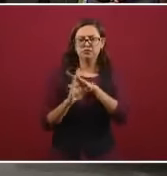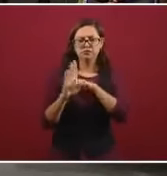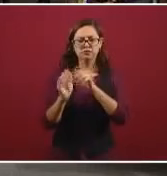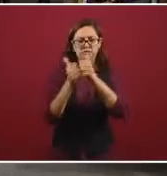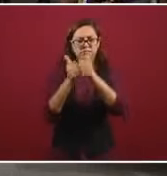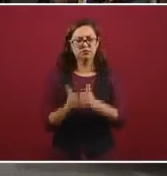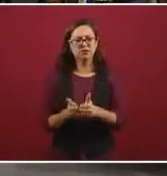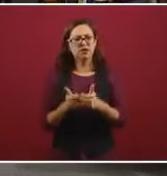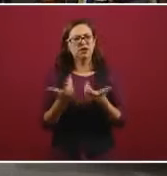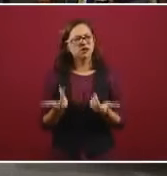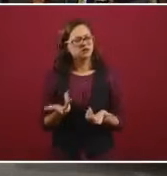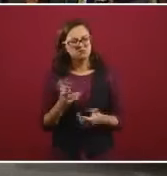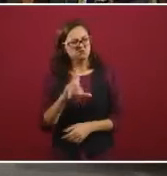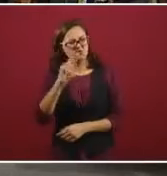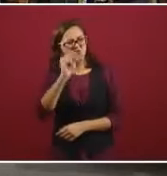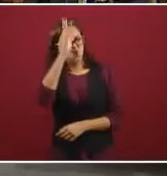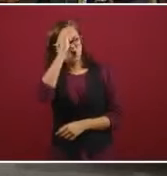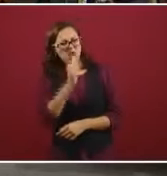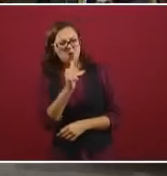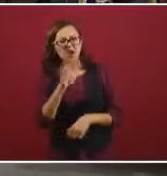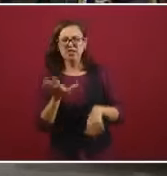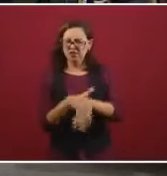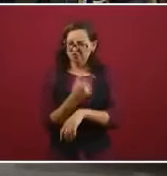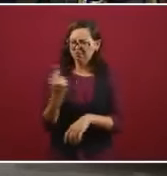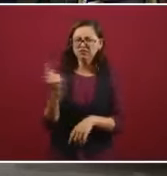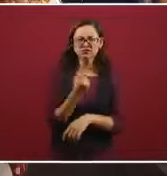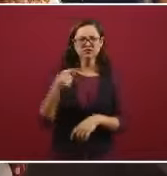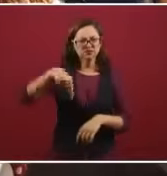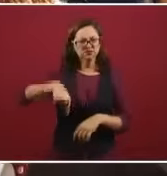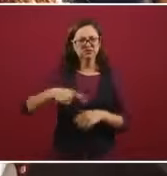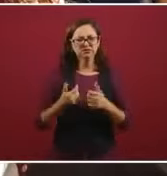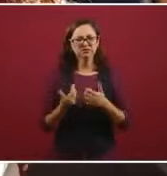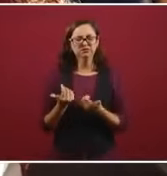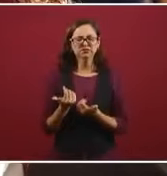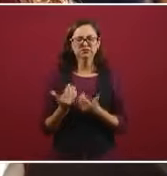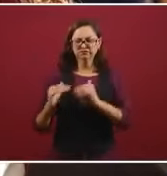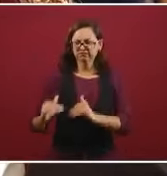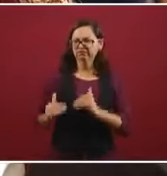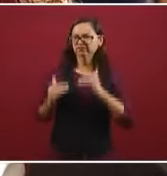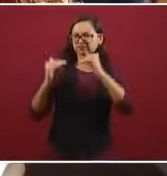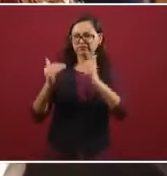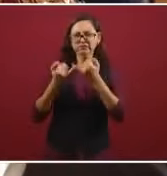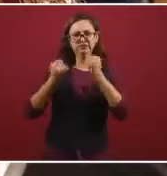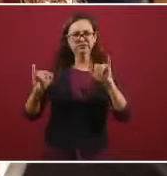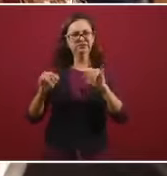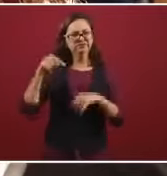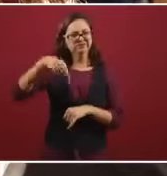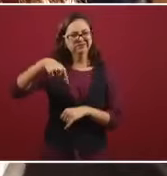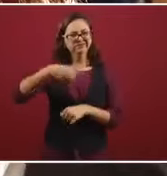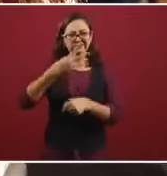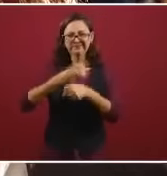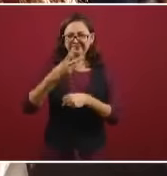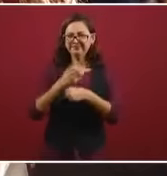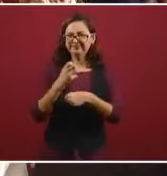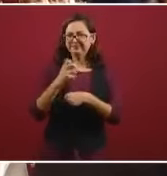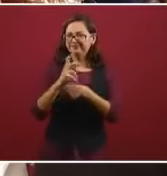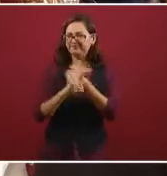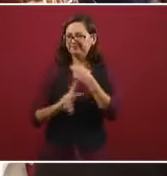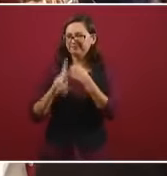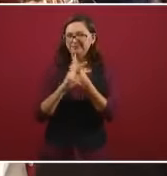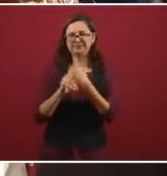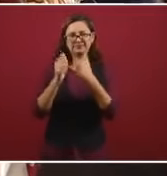de soberanía o es un tema de qué naturaleza? Dado que el resultado de no ser tercer país seguro es